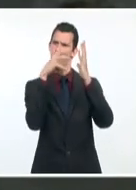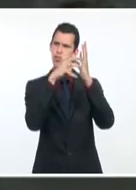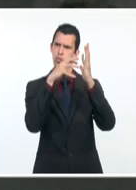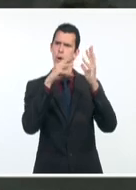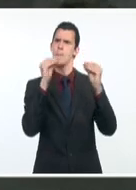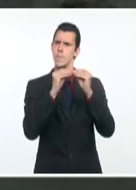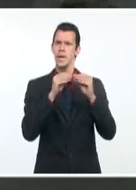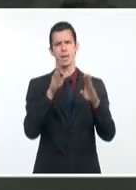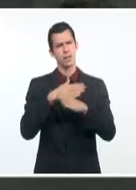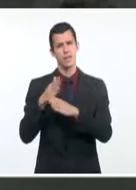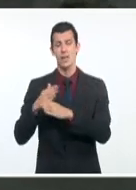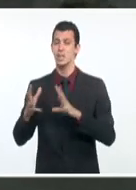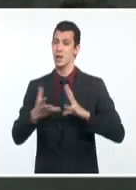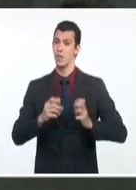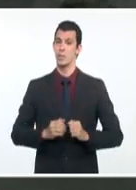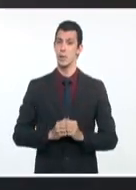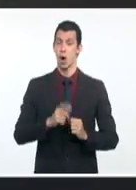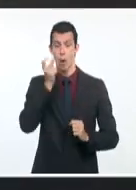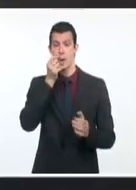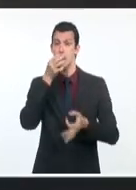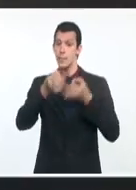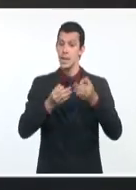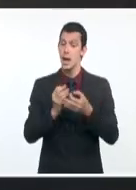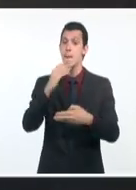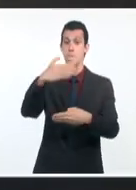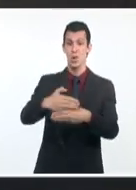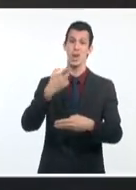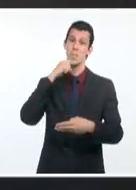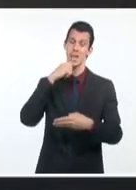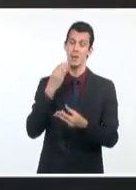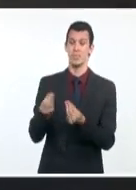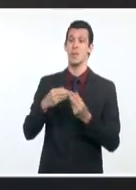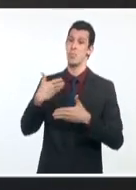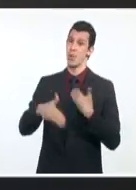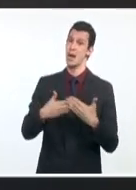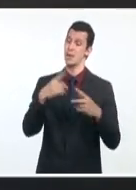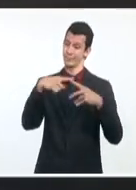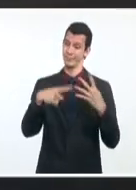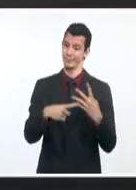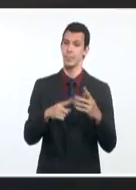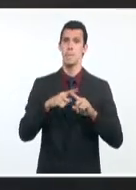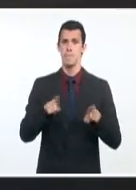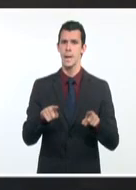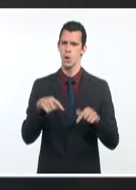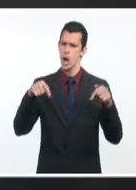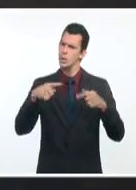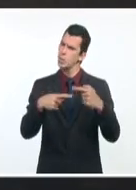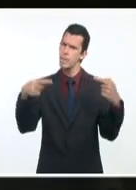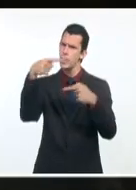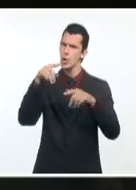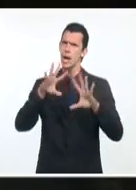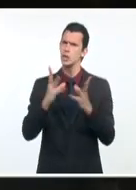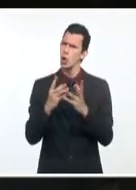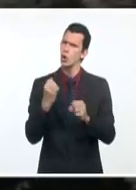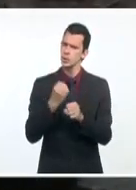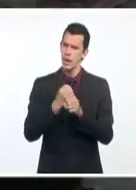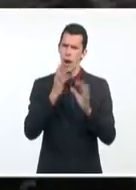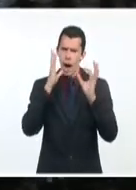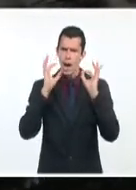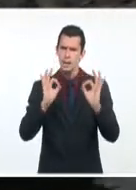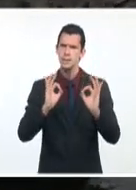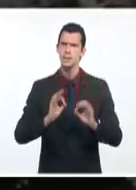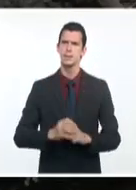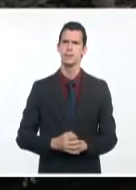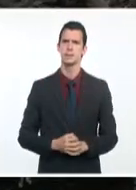parado. Está priorizada por el país. En las profundidades de las serranías mayariceras se hace vigente